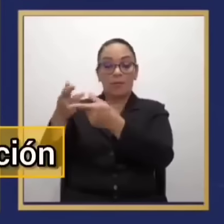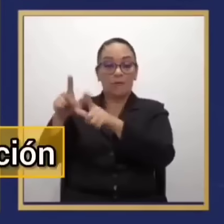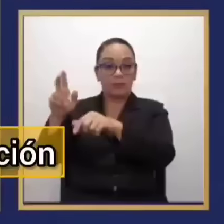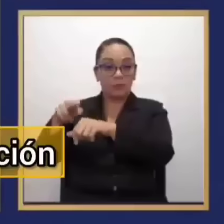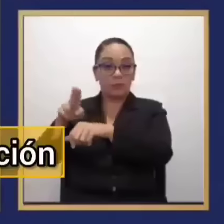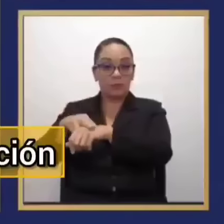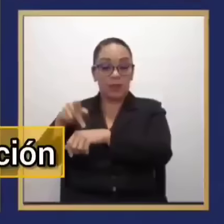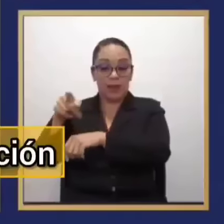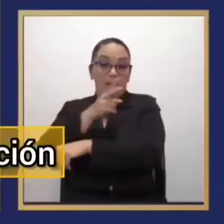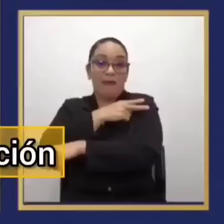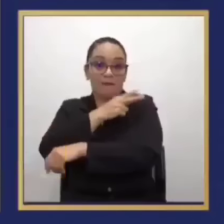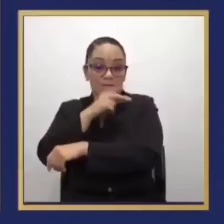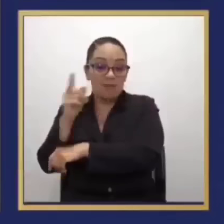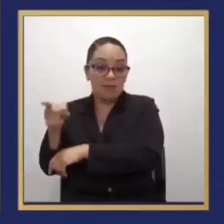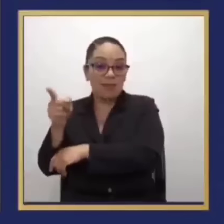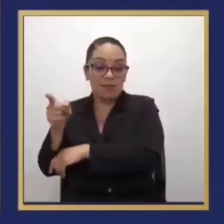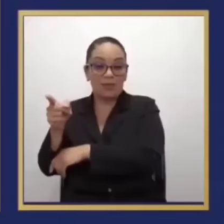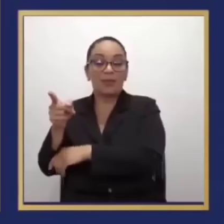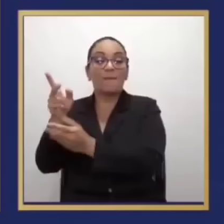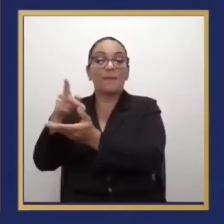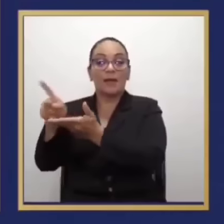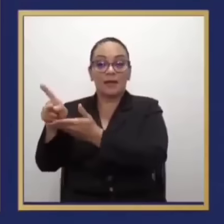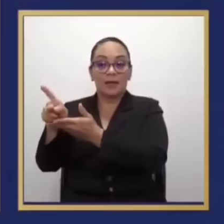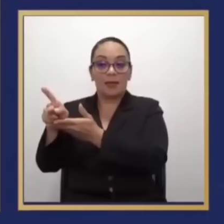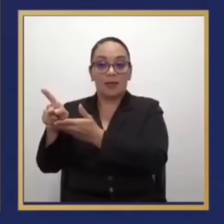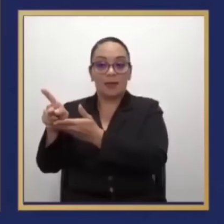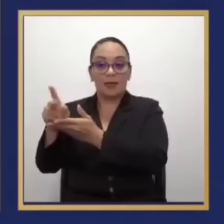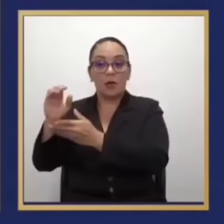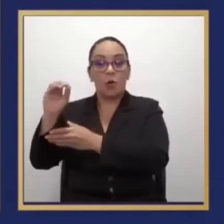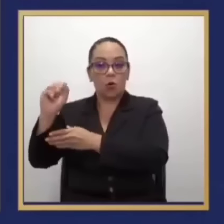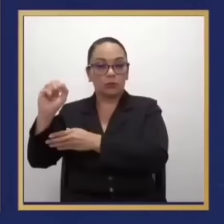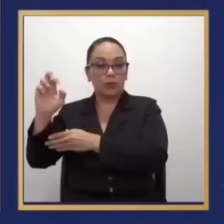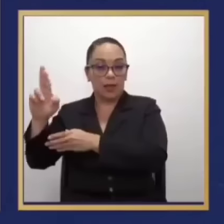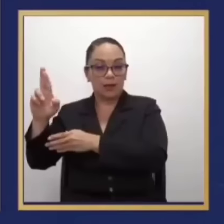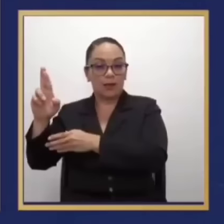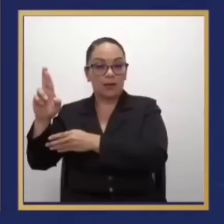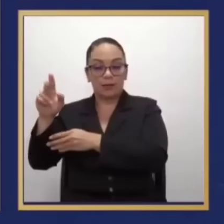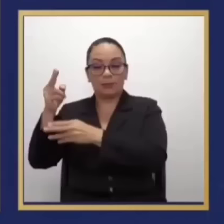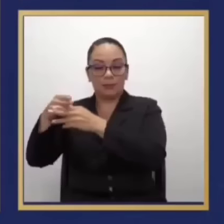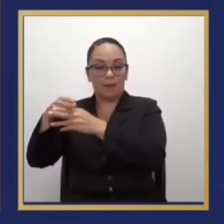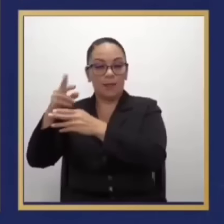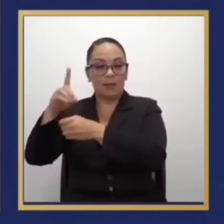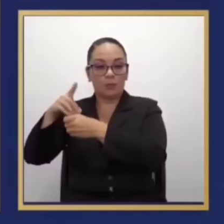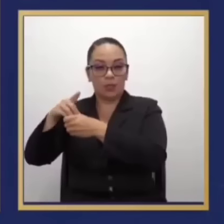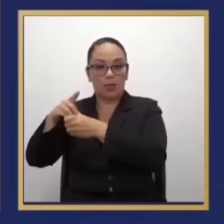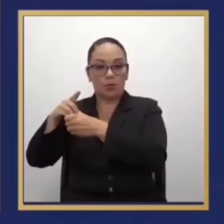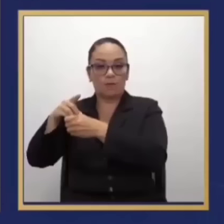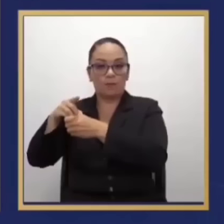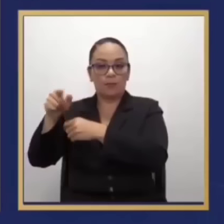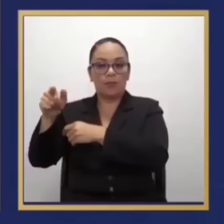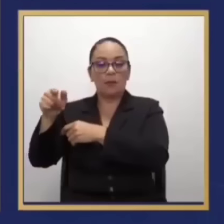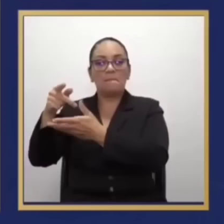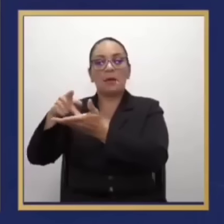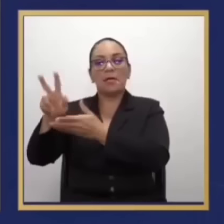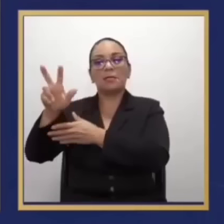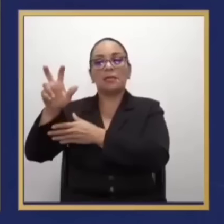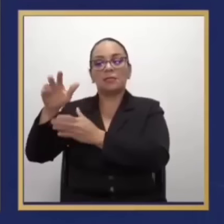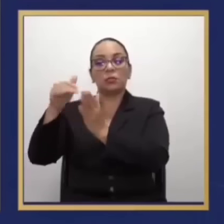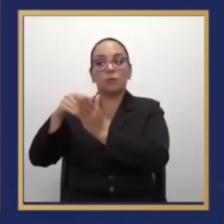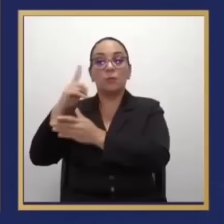de fracción del Partido de Liberación Nacional, Óscar Izquierdo. Dividido entre 12, son 300 mil pesos por